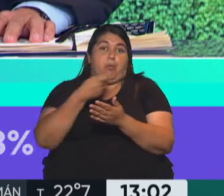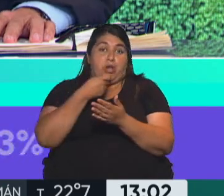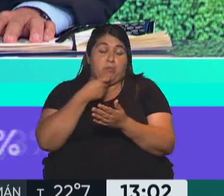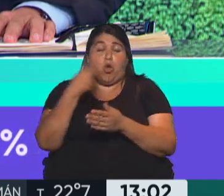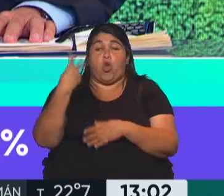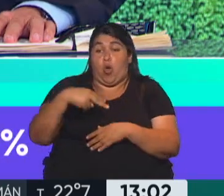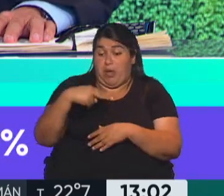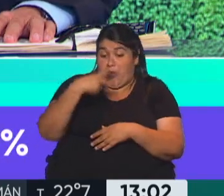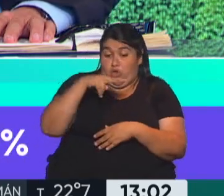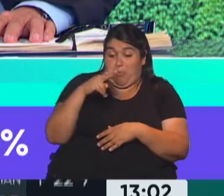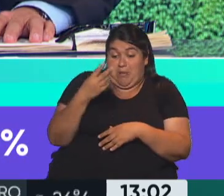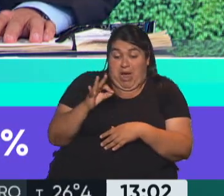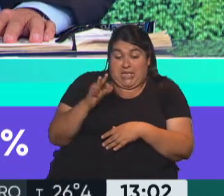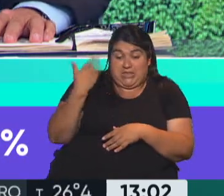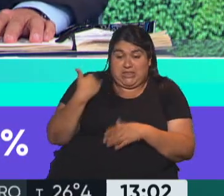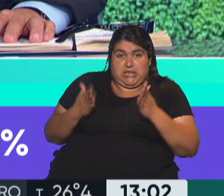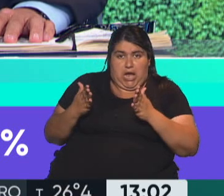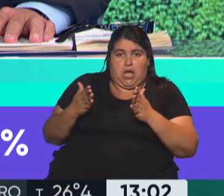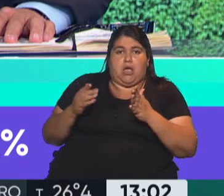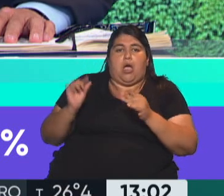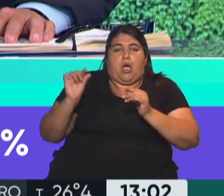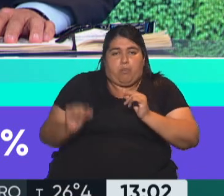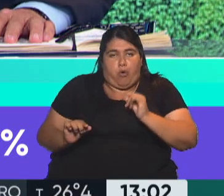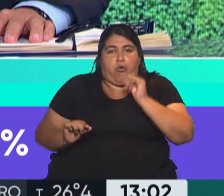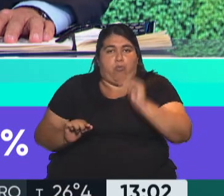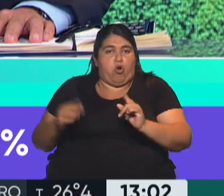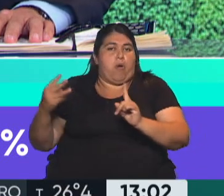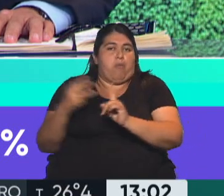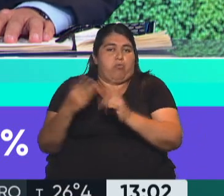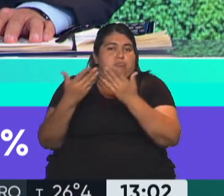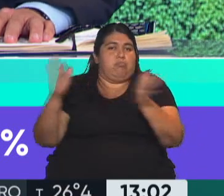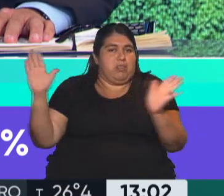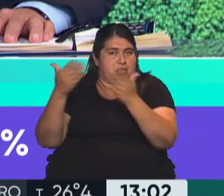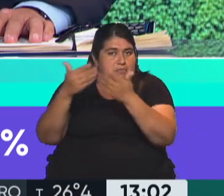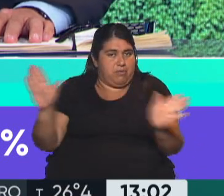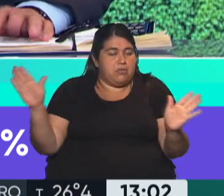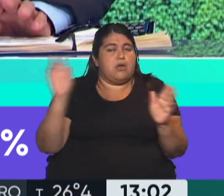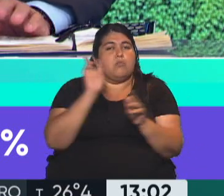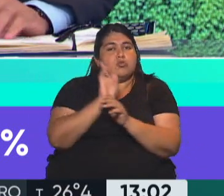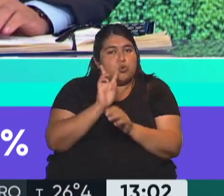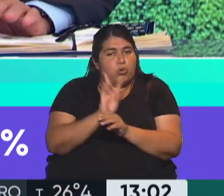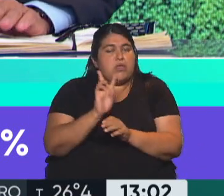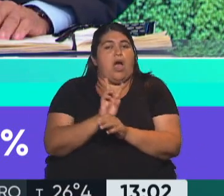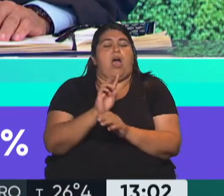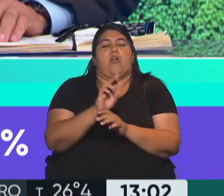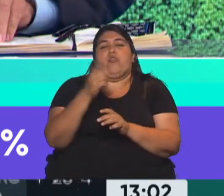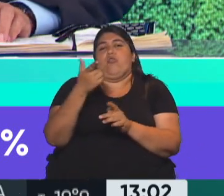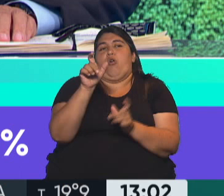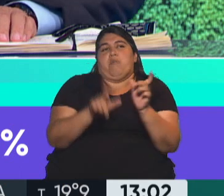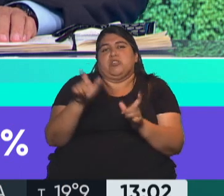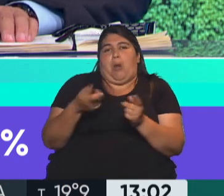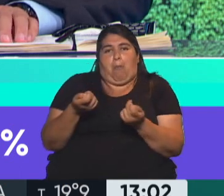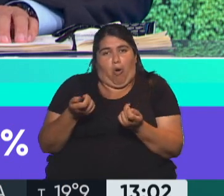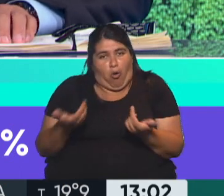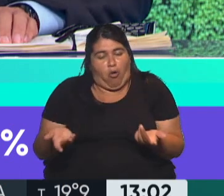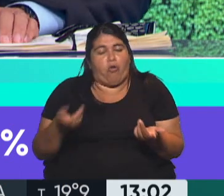del 2020 todavía iban abriendo paulatinamente y con muchísimos cuidados y muy poca gente